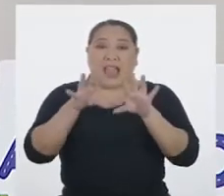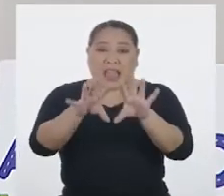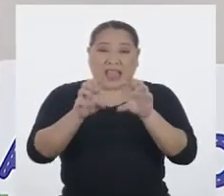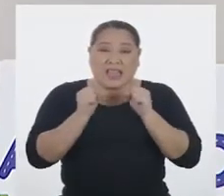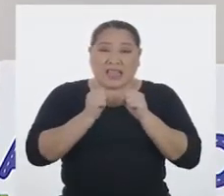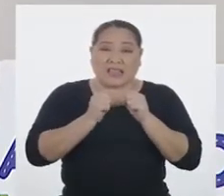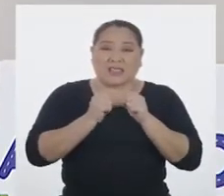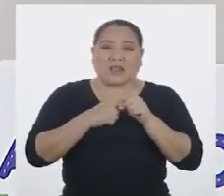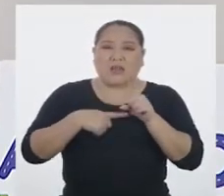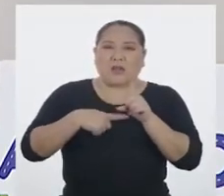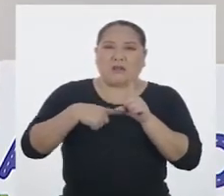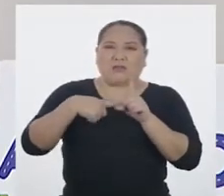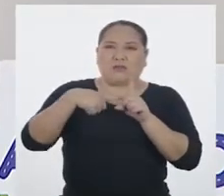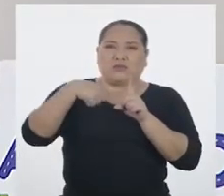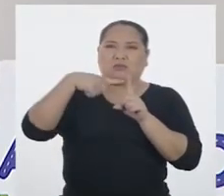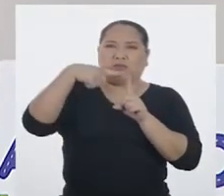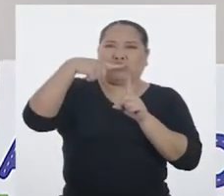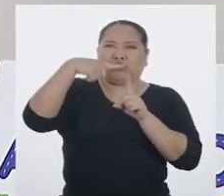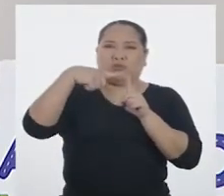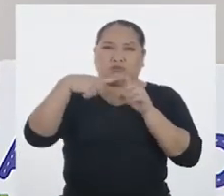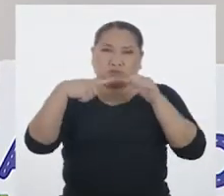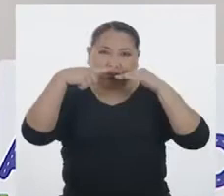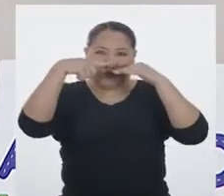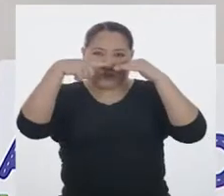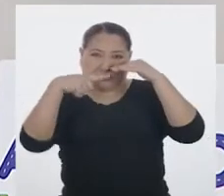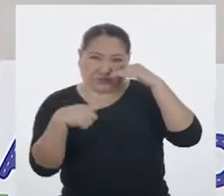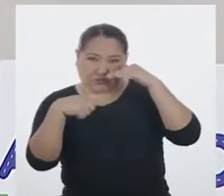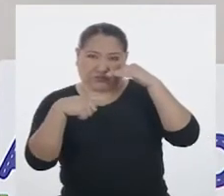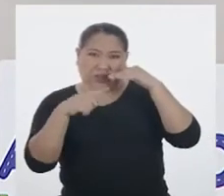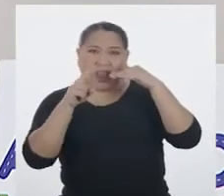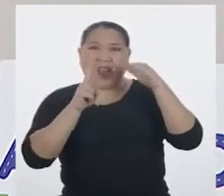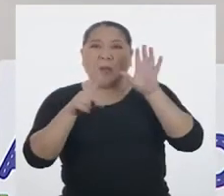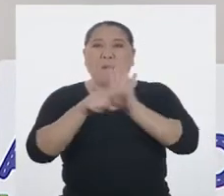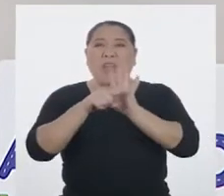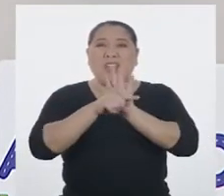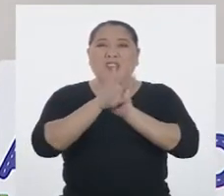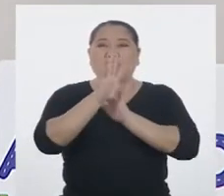las heladas pueden llegar a los 20 grados centígrados bajo